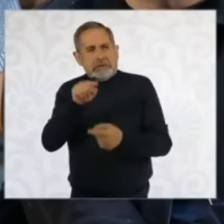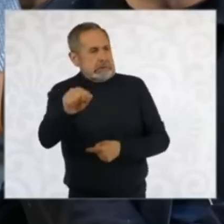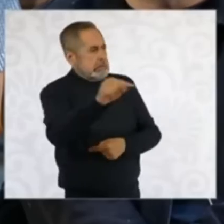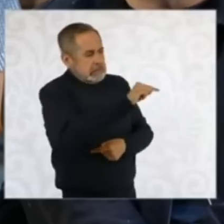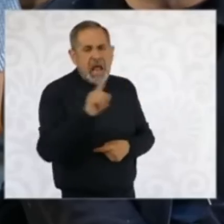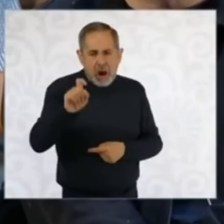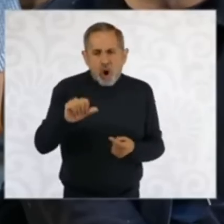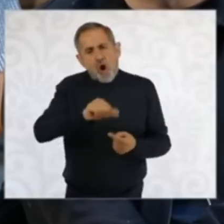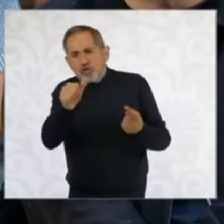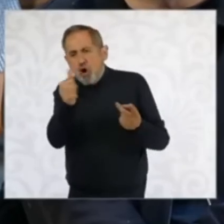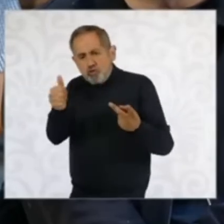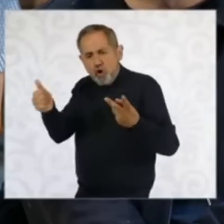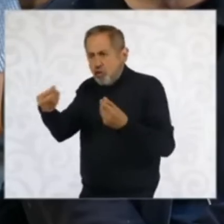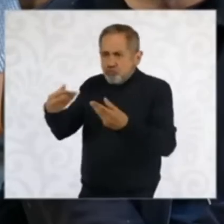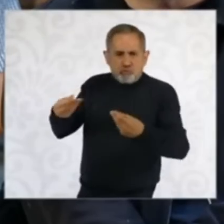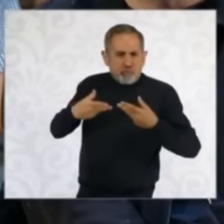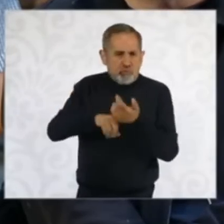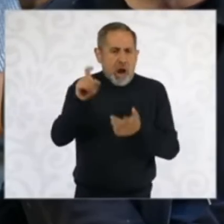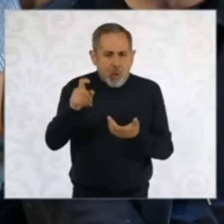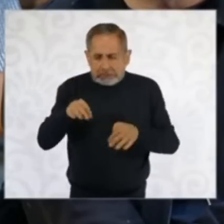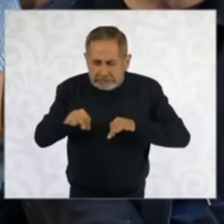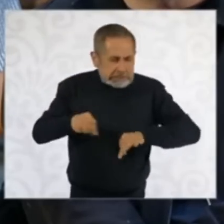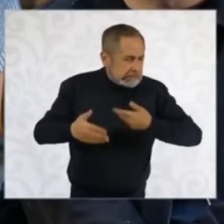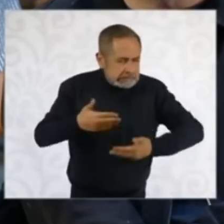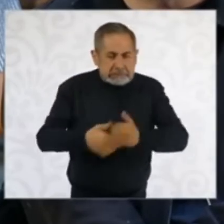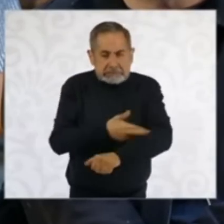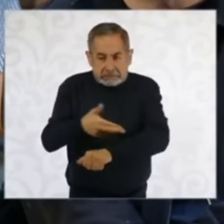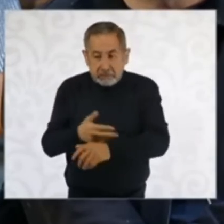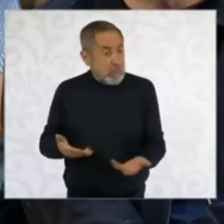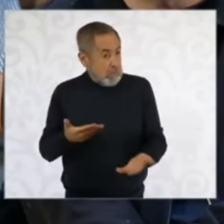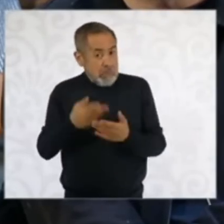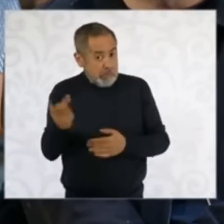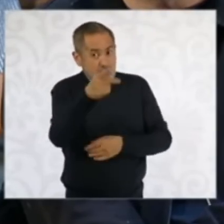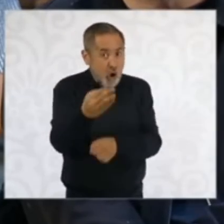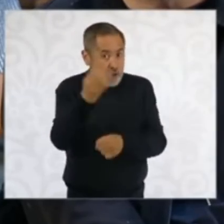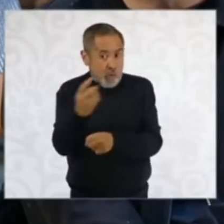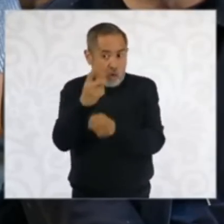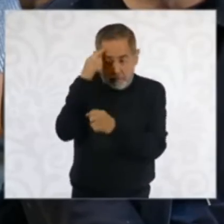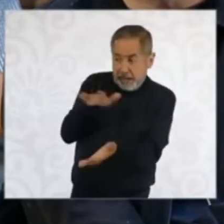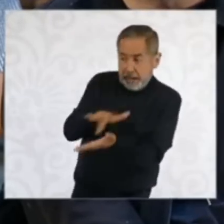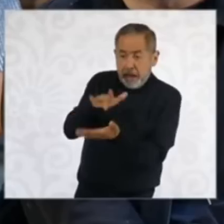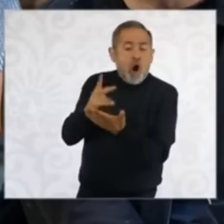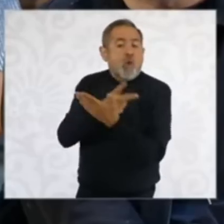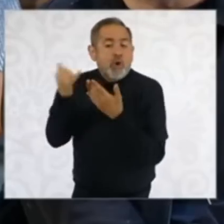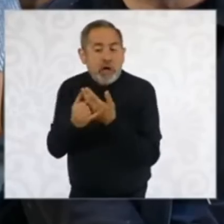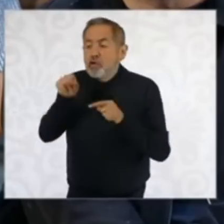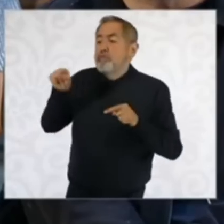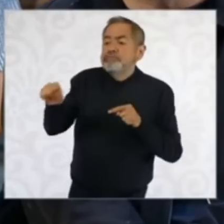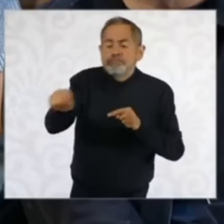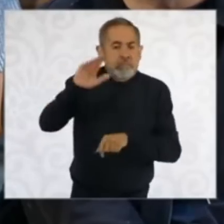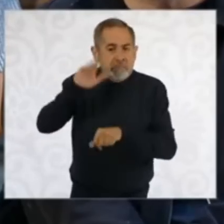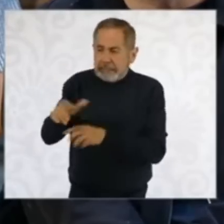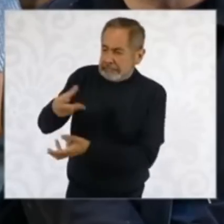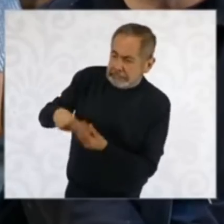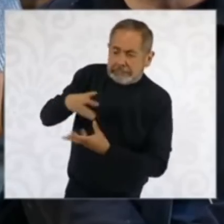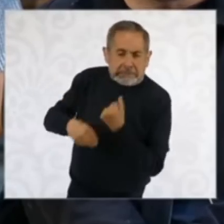través de fuentes propias y sostenibles. Esta crisis hidráulica puede ser ahora una oportunidad para impulsar proyectos de abastecimiento más